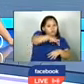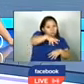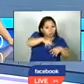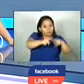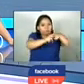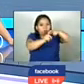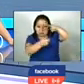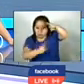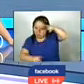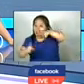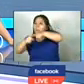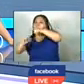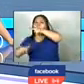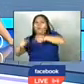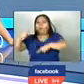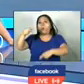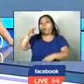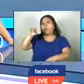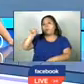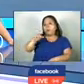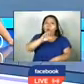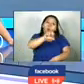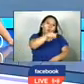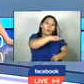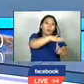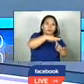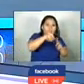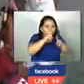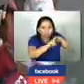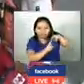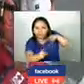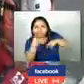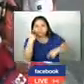lago de Ouija durante el fin de semana.